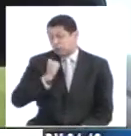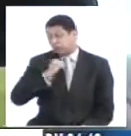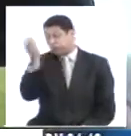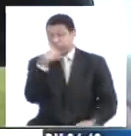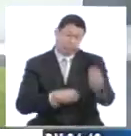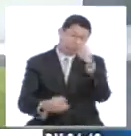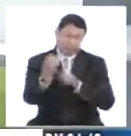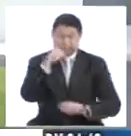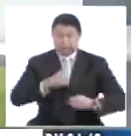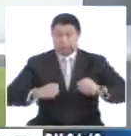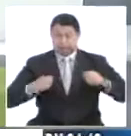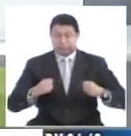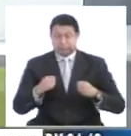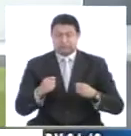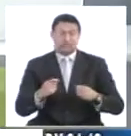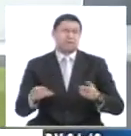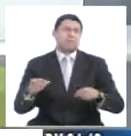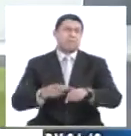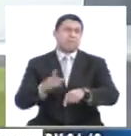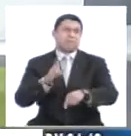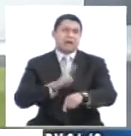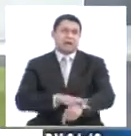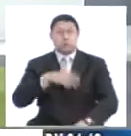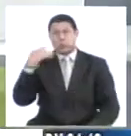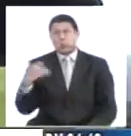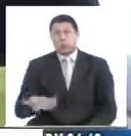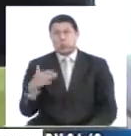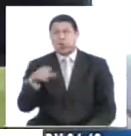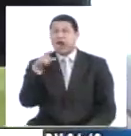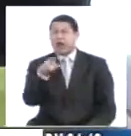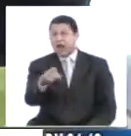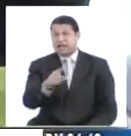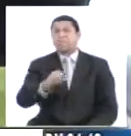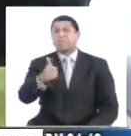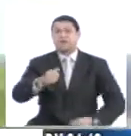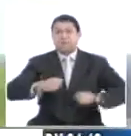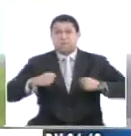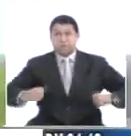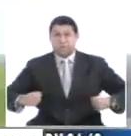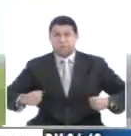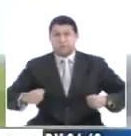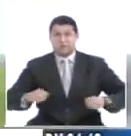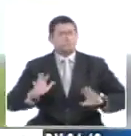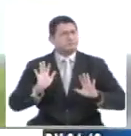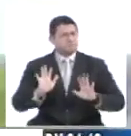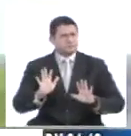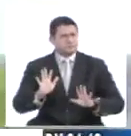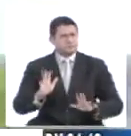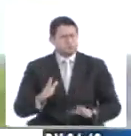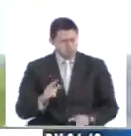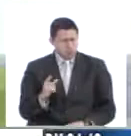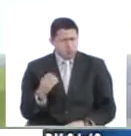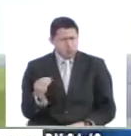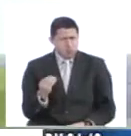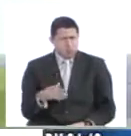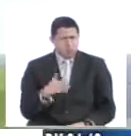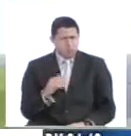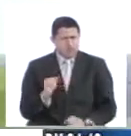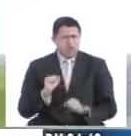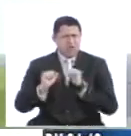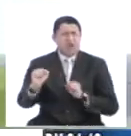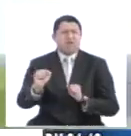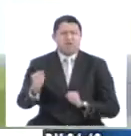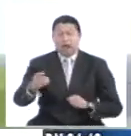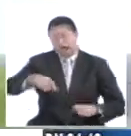sería un efecto de rebote y grandísimo y es allí donde aumentos de peso que afectó cómo podríamos evitar los excesos